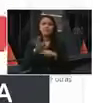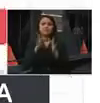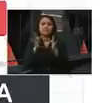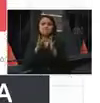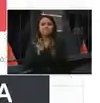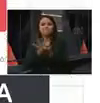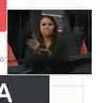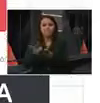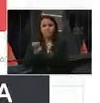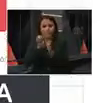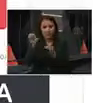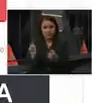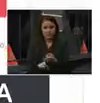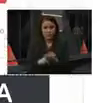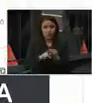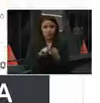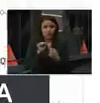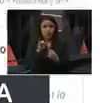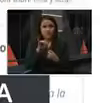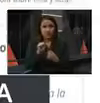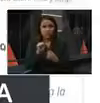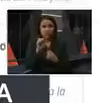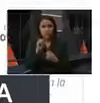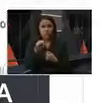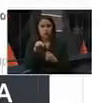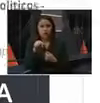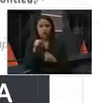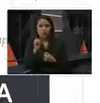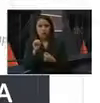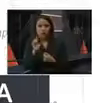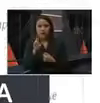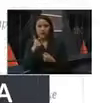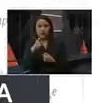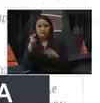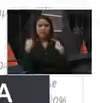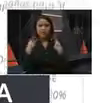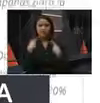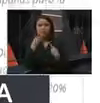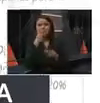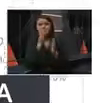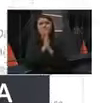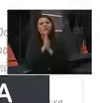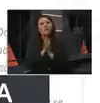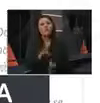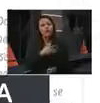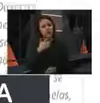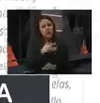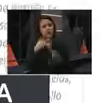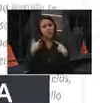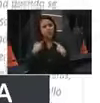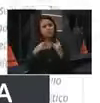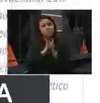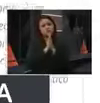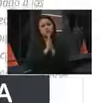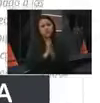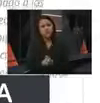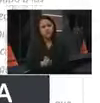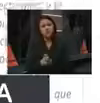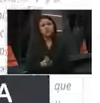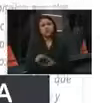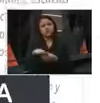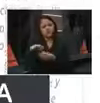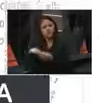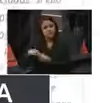como citizen go punto o hereje donde miles de ciudadanos exigen sensibilidad a las autoridades electorales